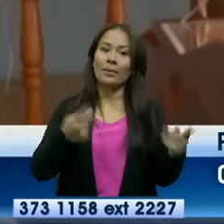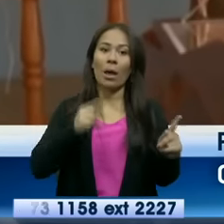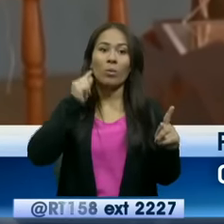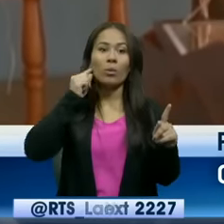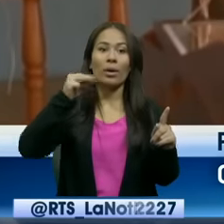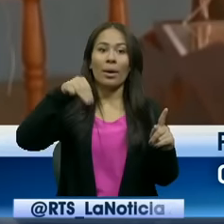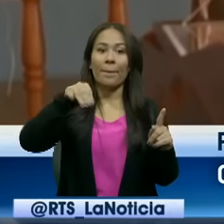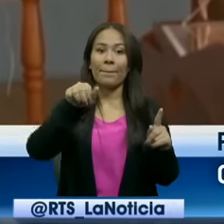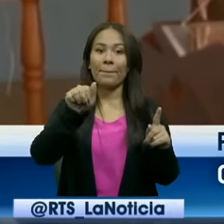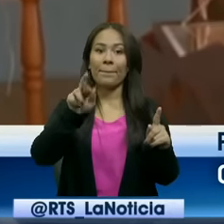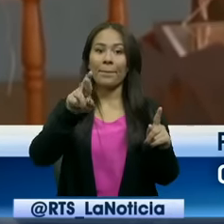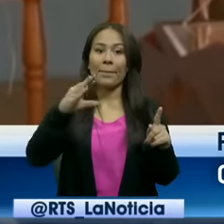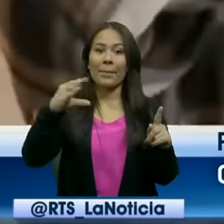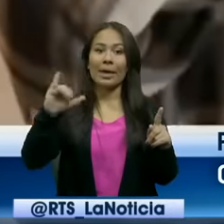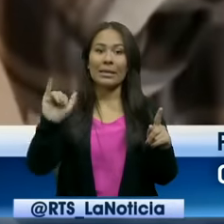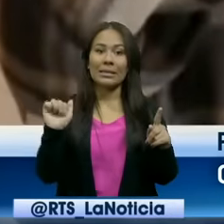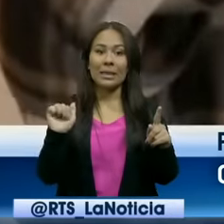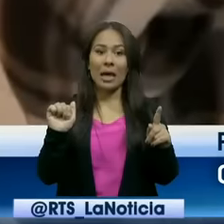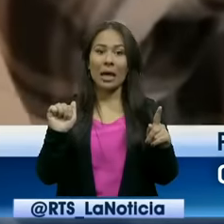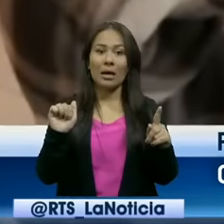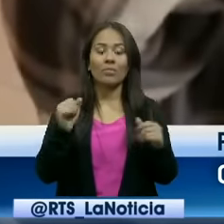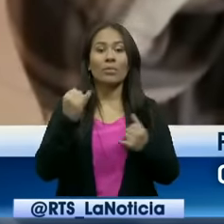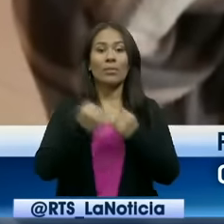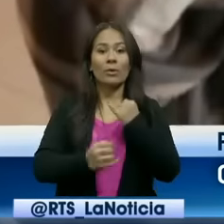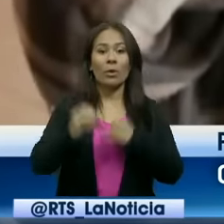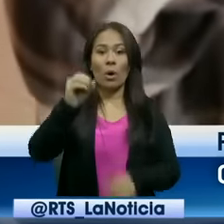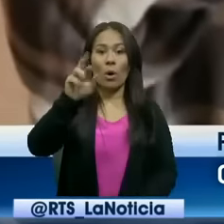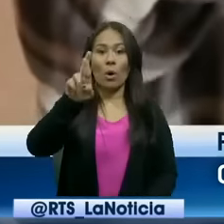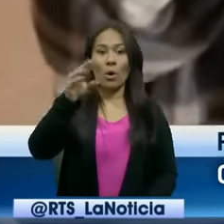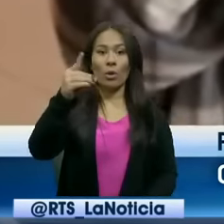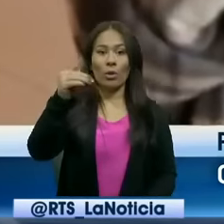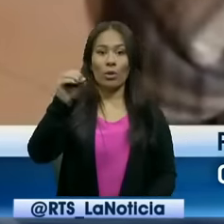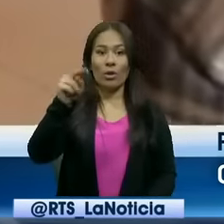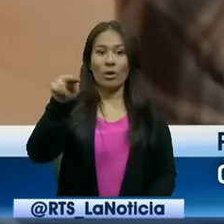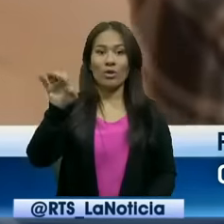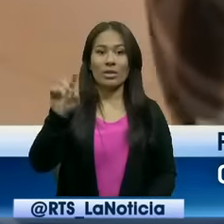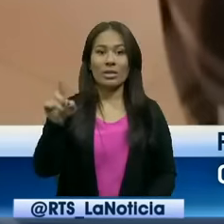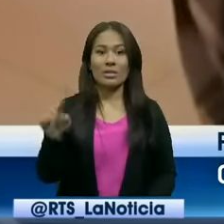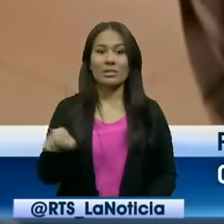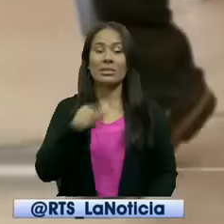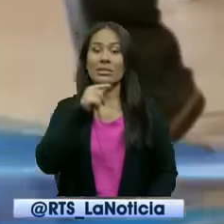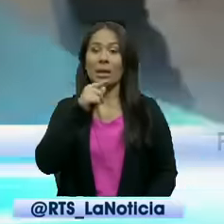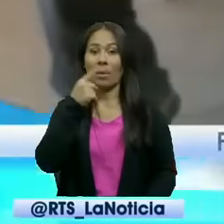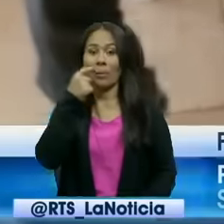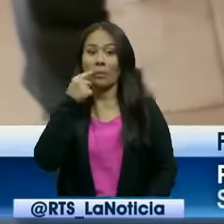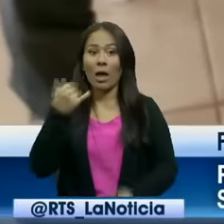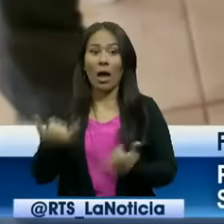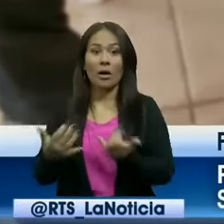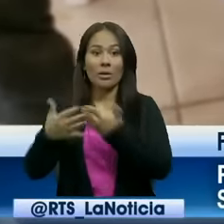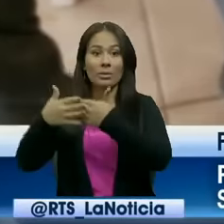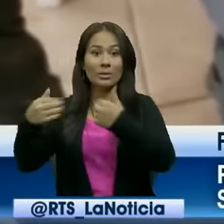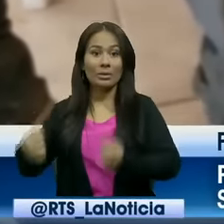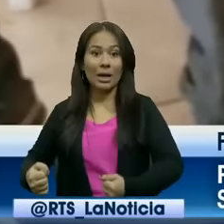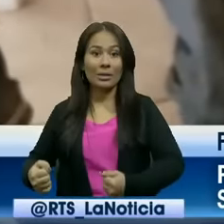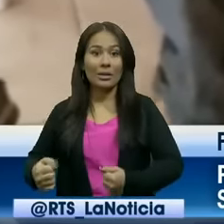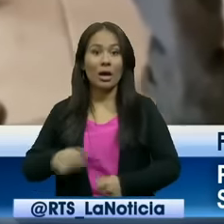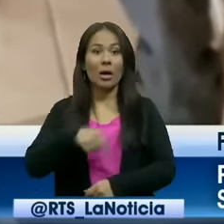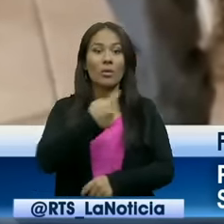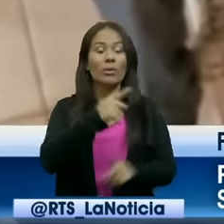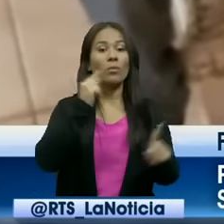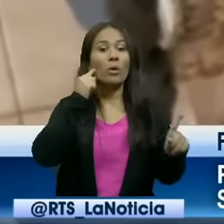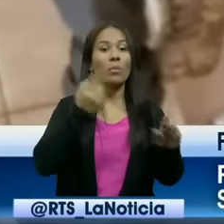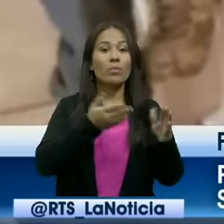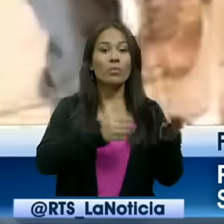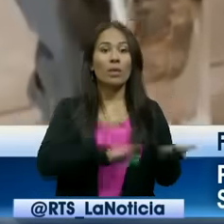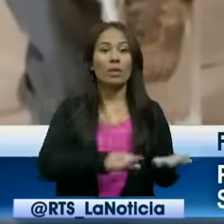Ordóñez. Seguramente le esperan largos años de cárcel. Con el padre preso y la madre muerta, los pequeños se quedaron prácticamente solos